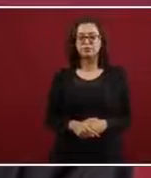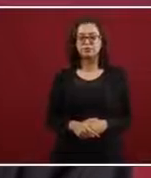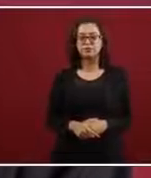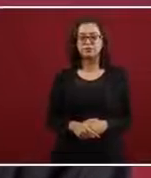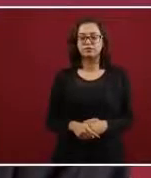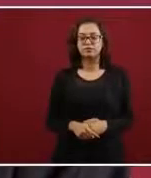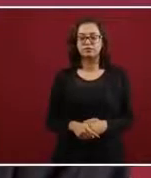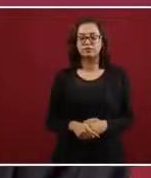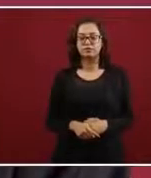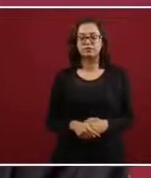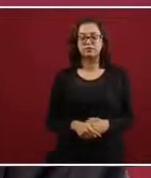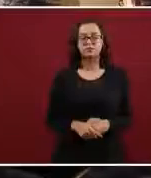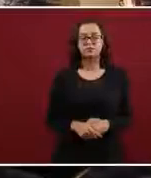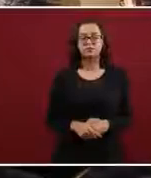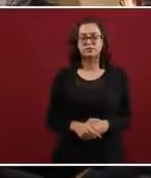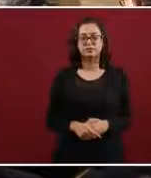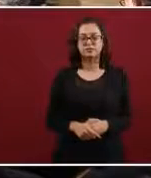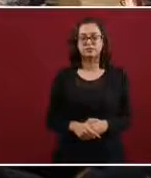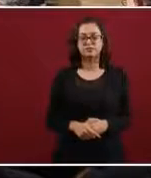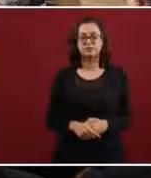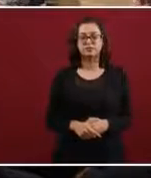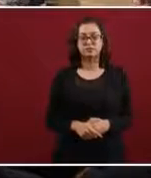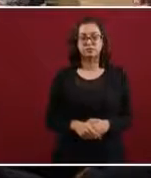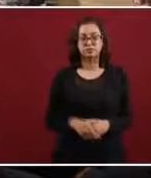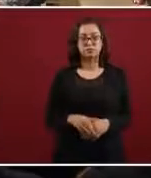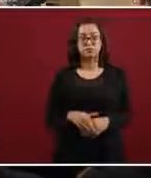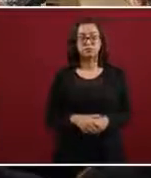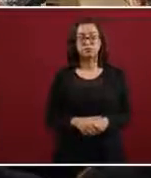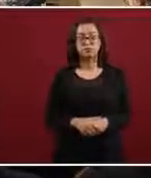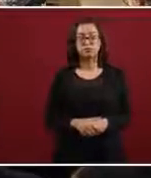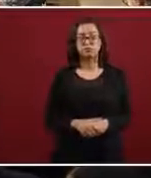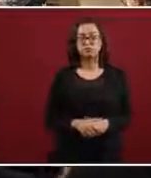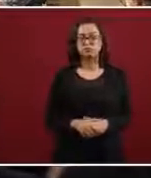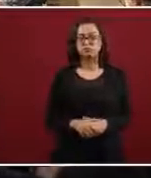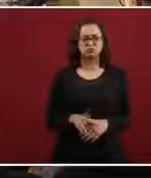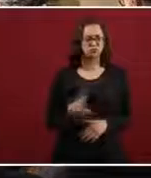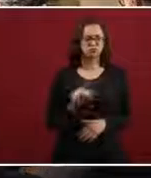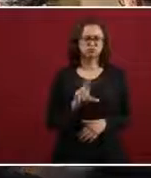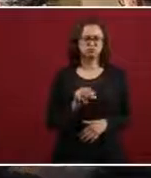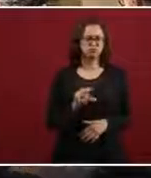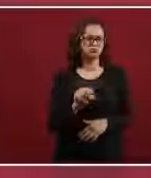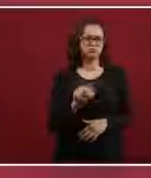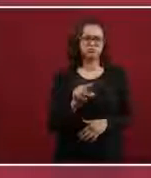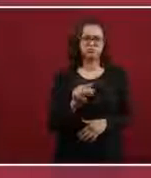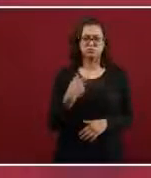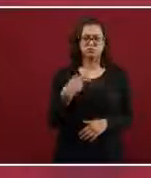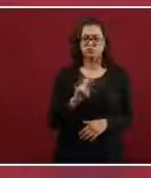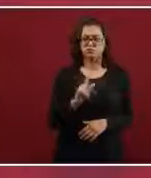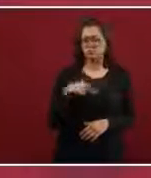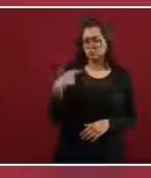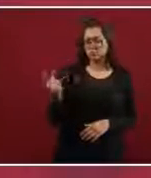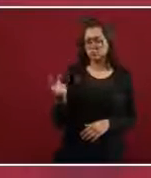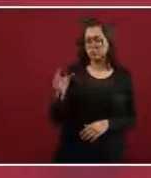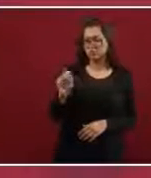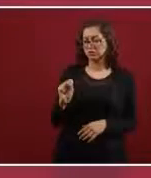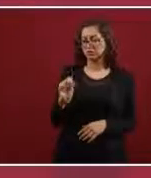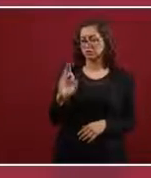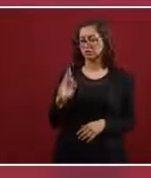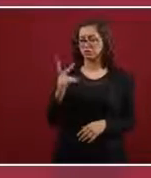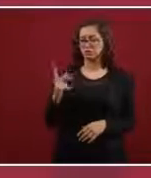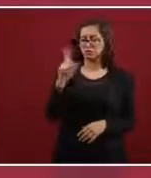¿Le están poniendo el pie? No, pero ella si considera, porque es